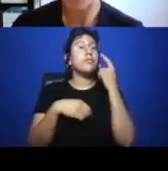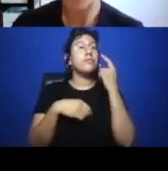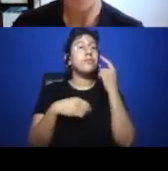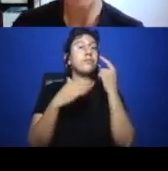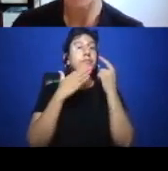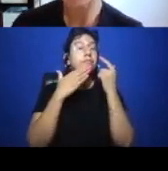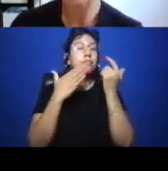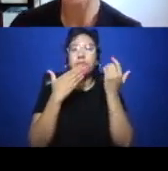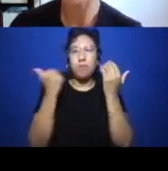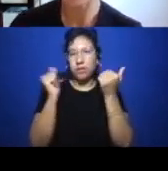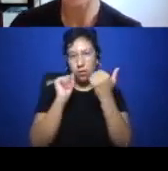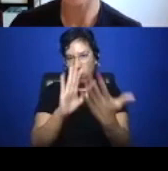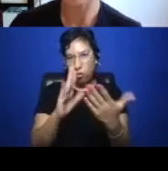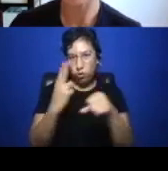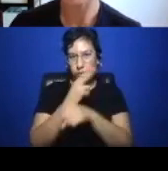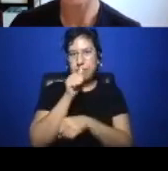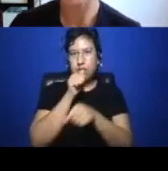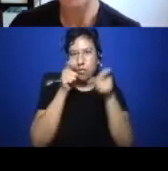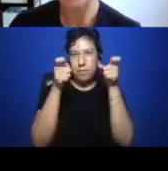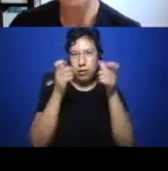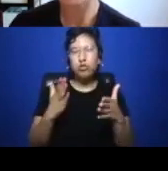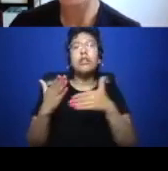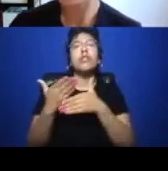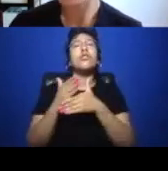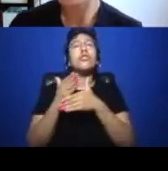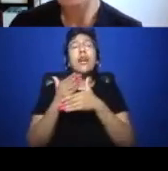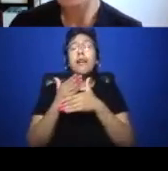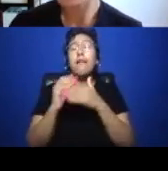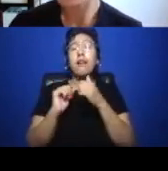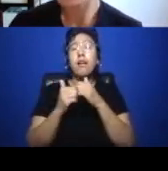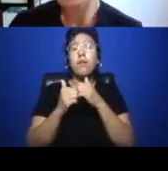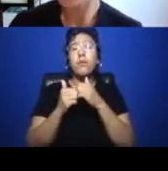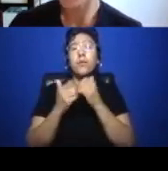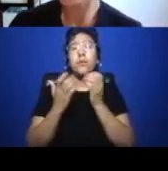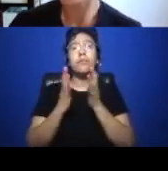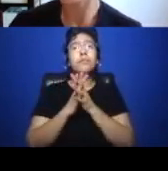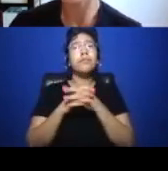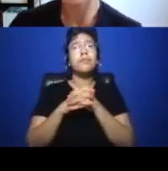La mejor manera, si estás utilizando un manejador de contraseña, es compartiéndolo